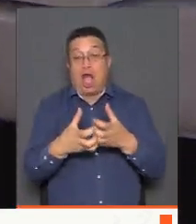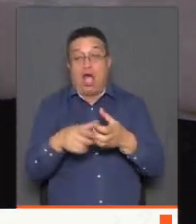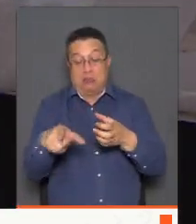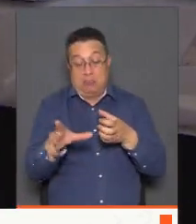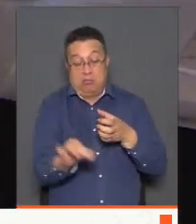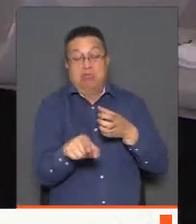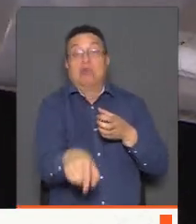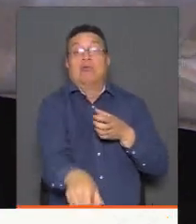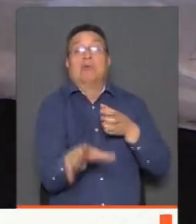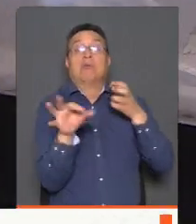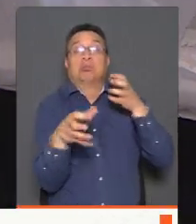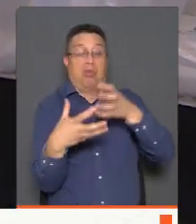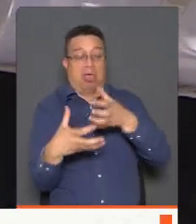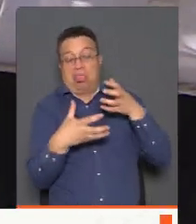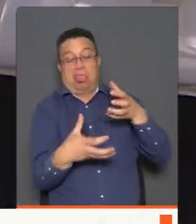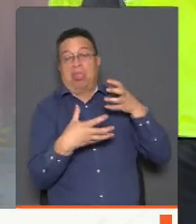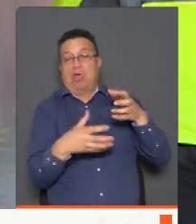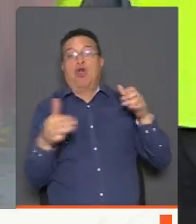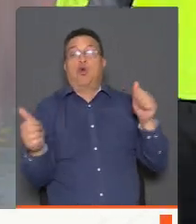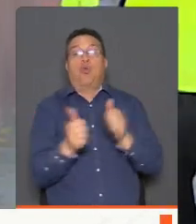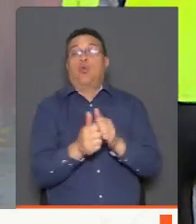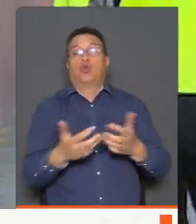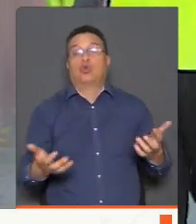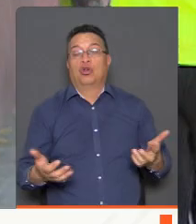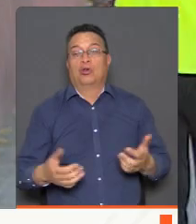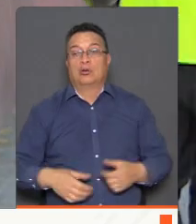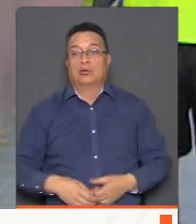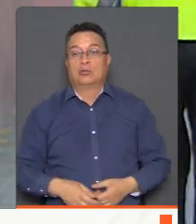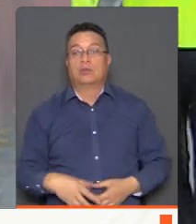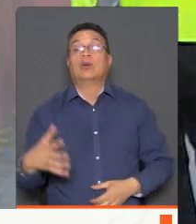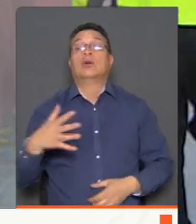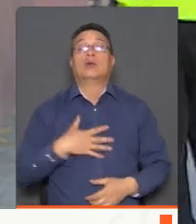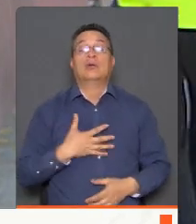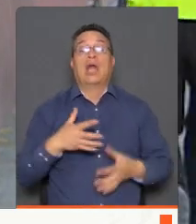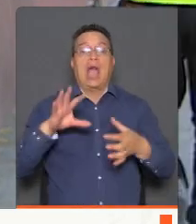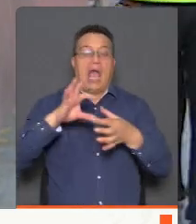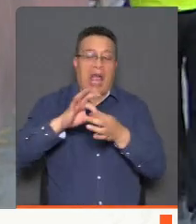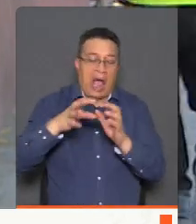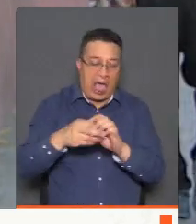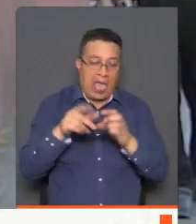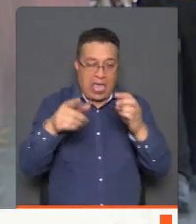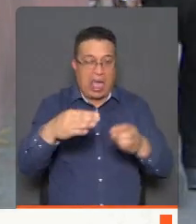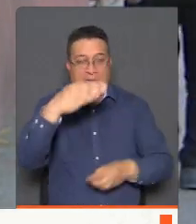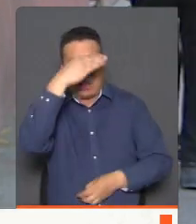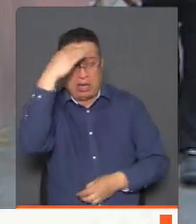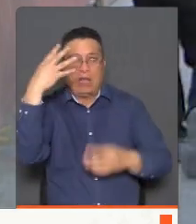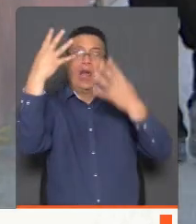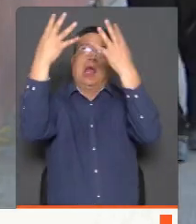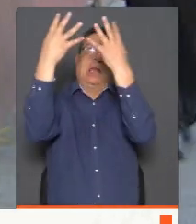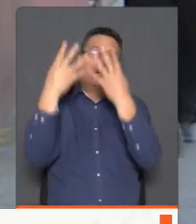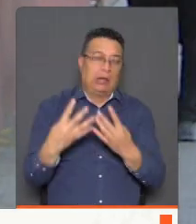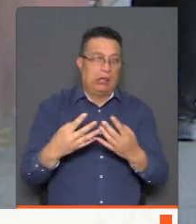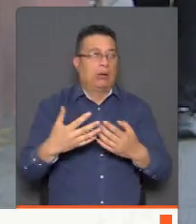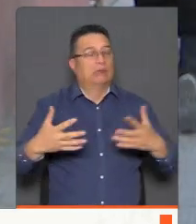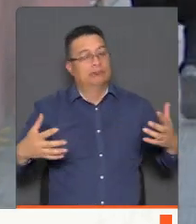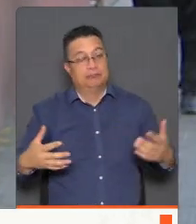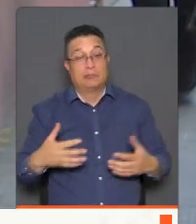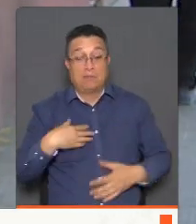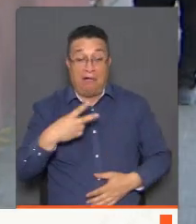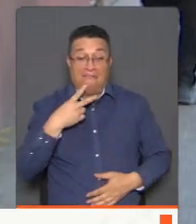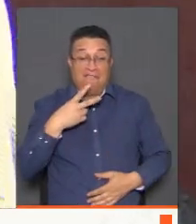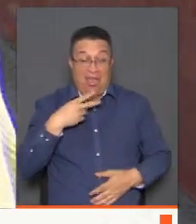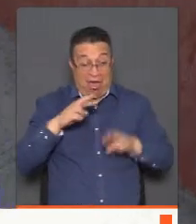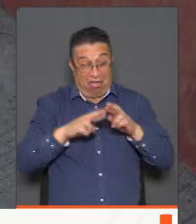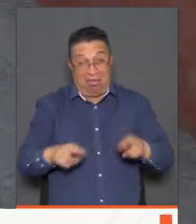tomado. Te fijas, está todo tomado, va todo de la mano. Dormir, a tener que poner cadena, a tener reja. Al final no es vida para